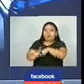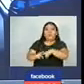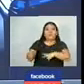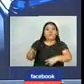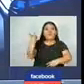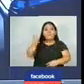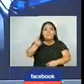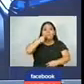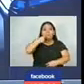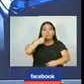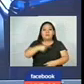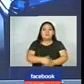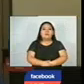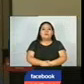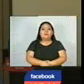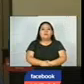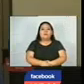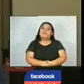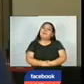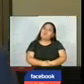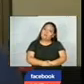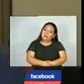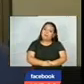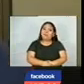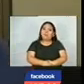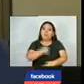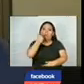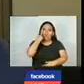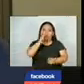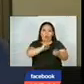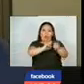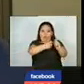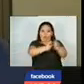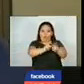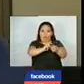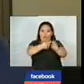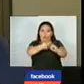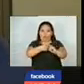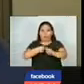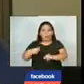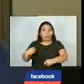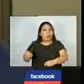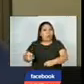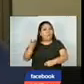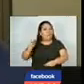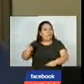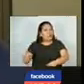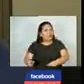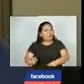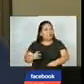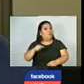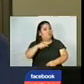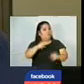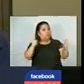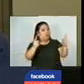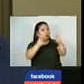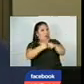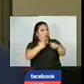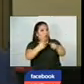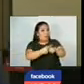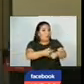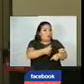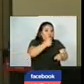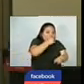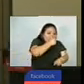narcóticos. Está habiendo una mutación, está habiendo una evolución, está habiendo un cambio de